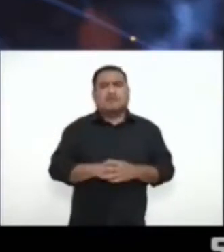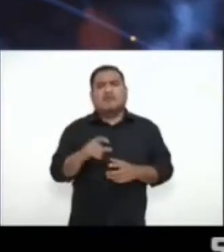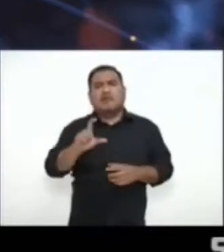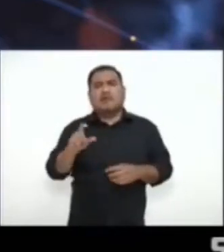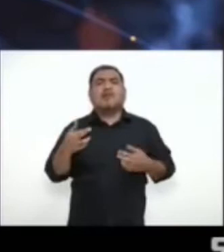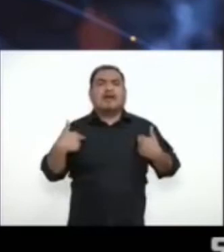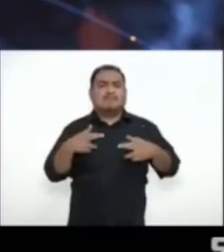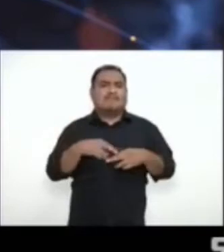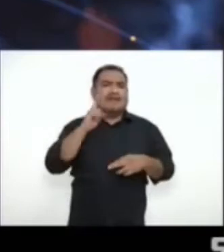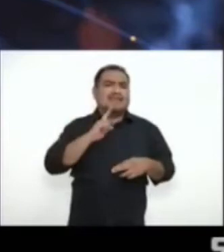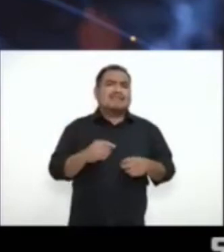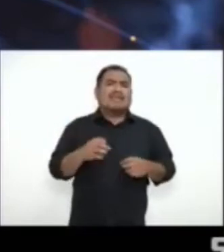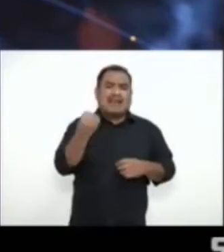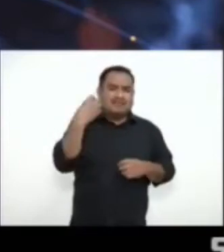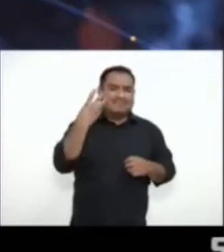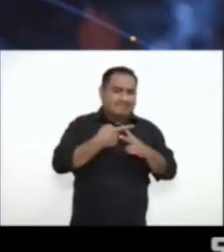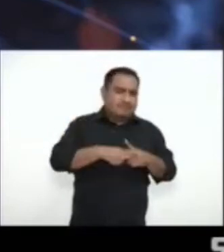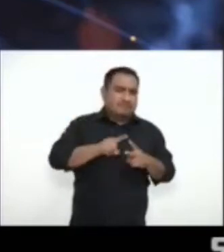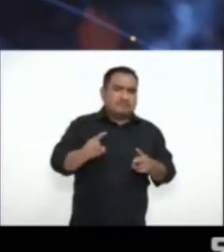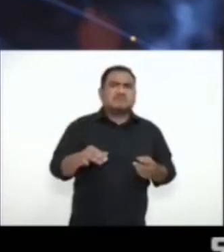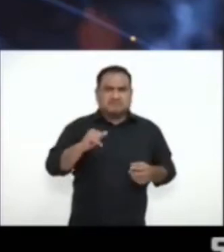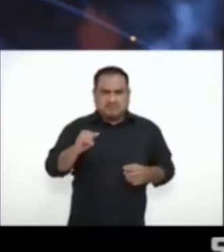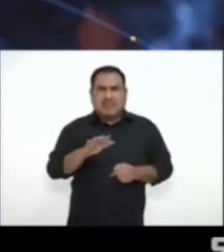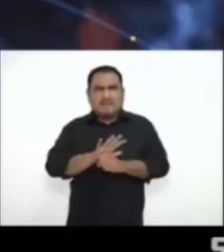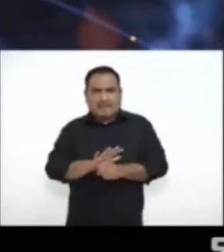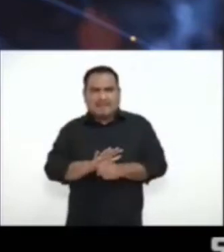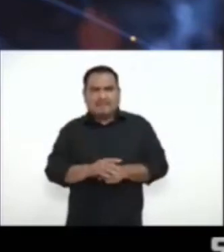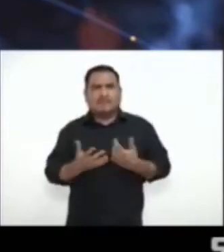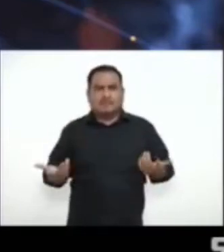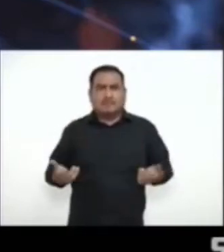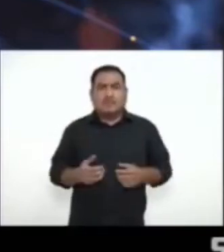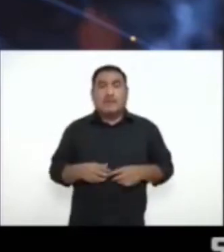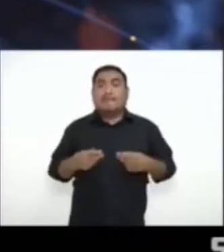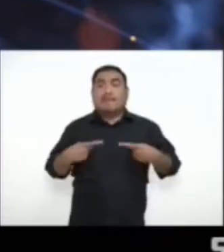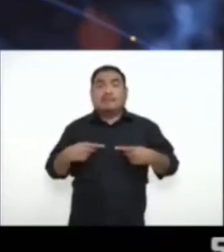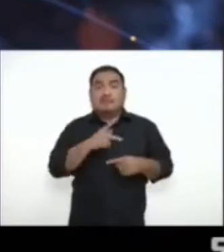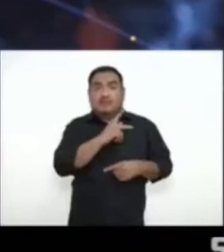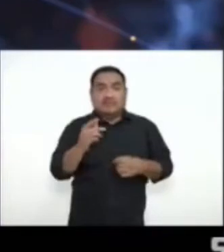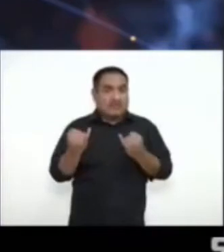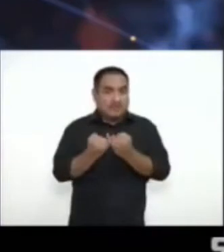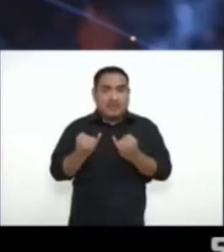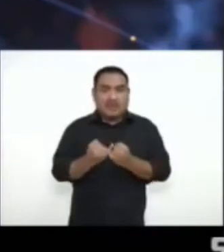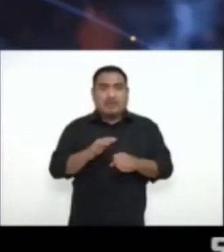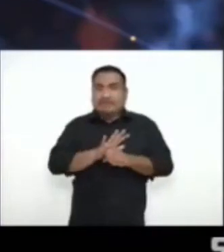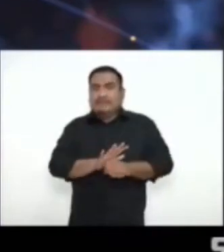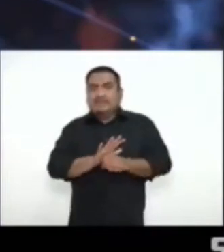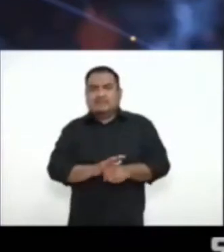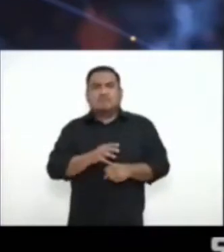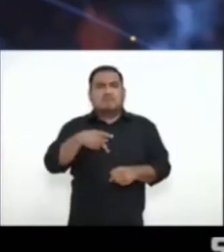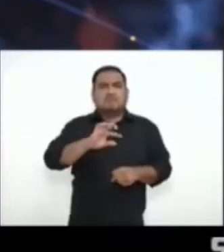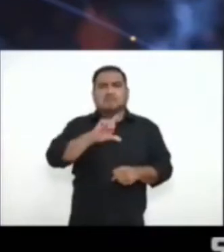estrés, claro que estaba yo estresada, claro que todos los organizadores entraron en un momento de estrés, pero una vez que